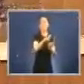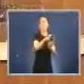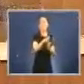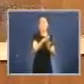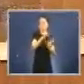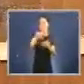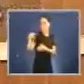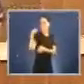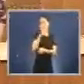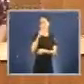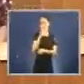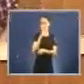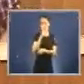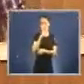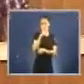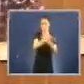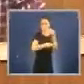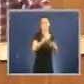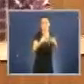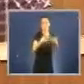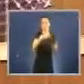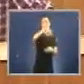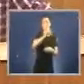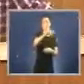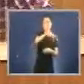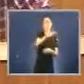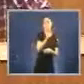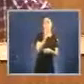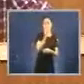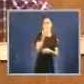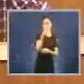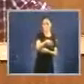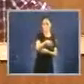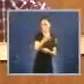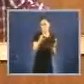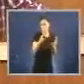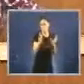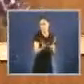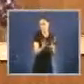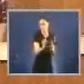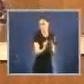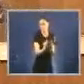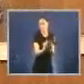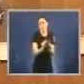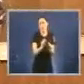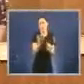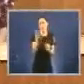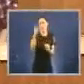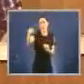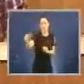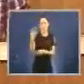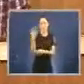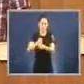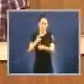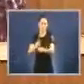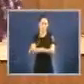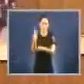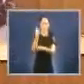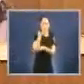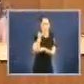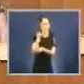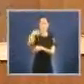política fiscal dos últimos anos aplicada polo señor Montoro e compañía ben o coñece a maioría da xente, a xente traballadora,